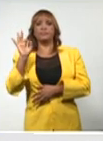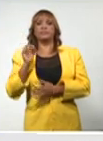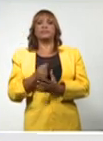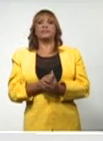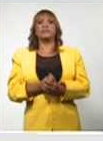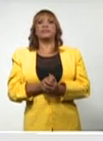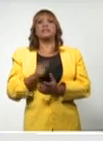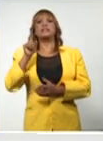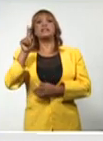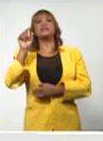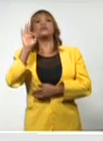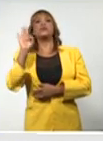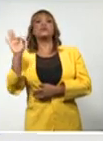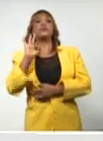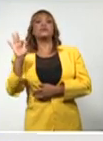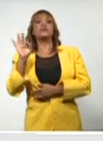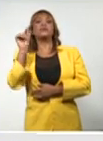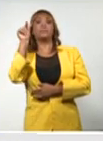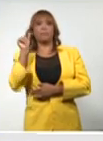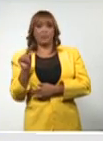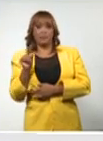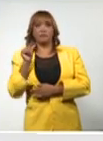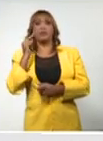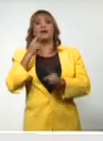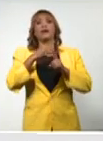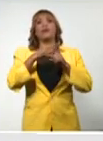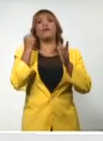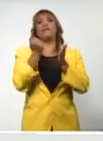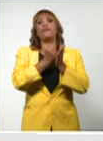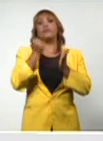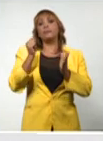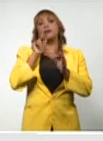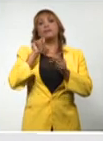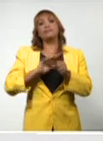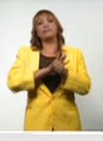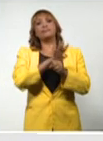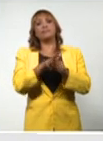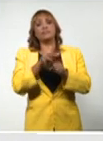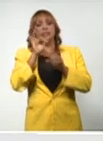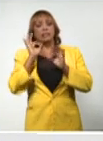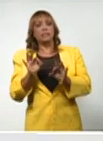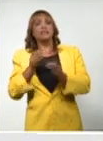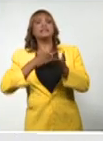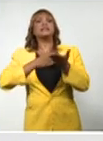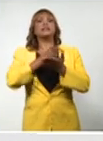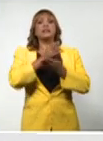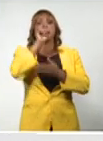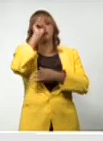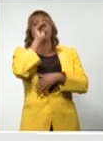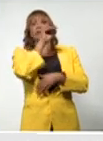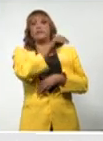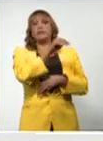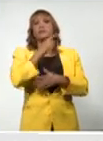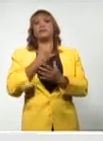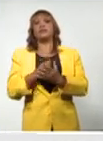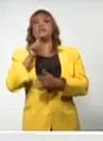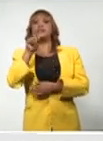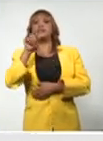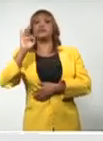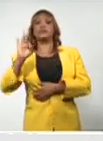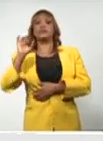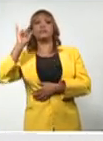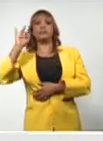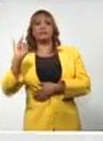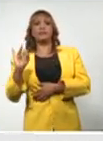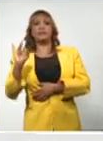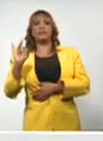188 casos confirmados activos de la enfermedad se mantienen ingresados, 187